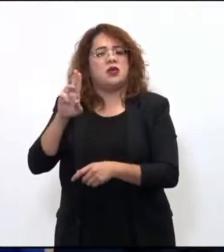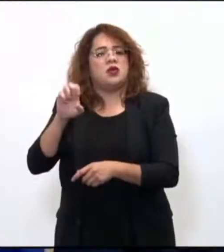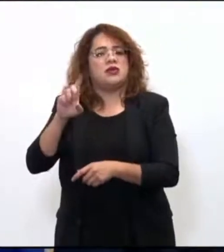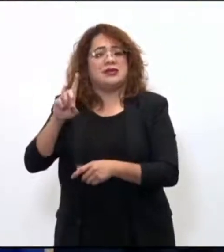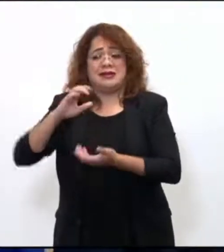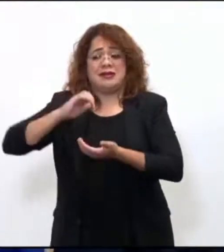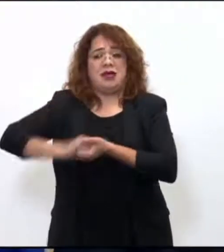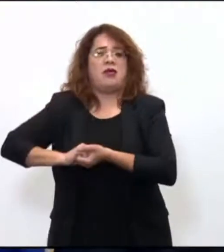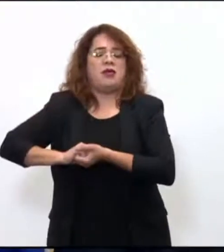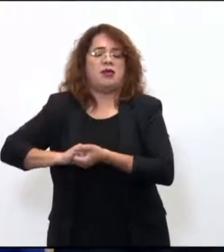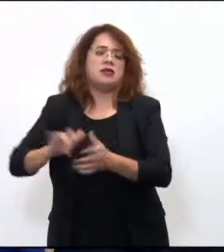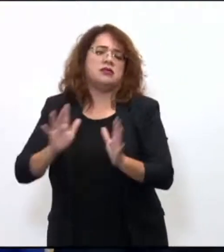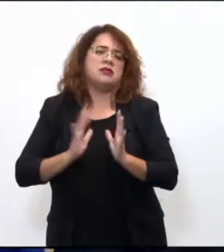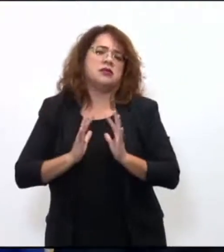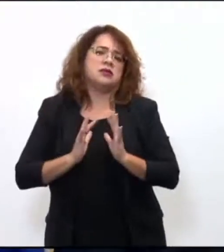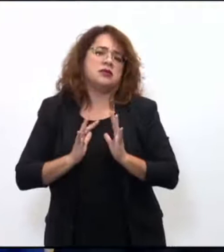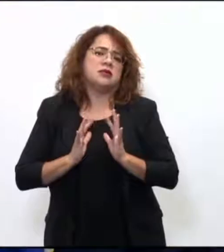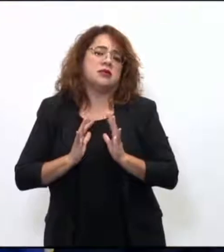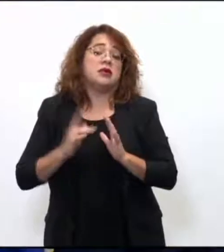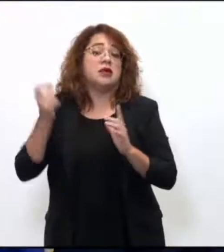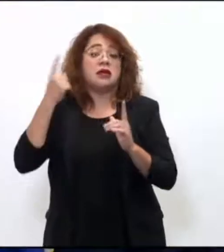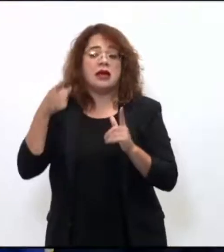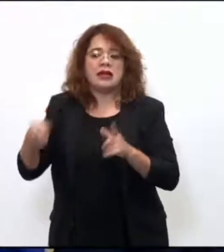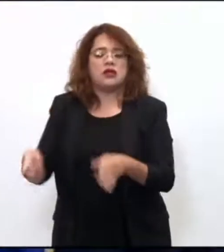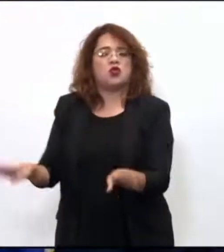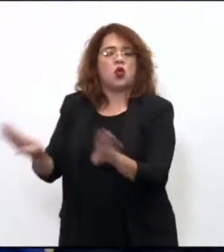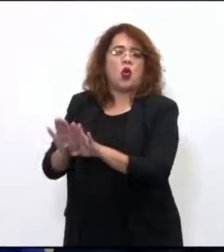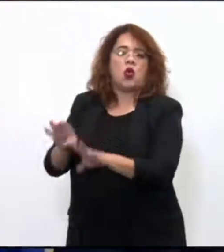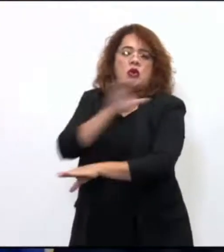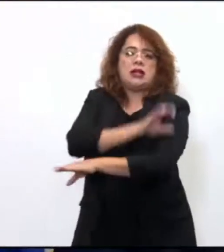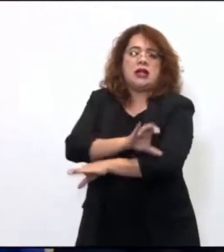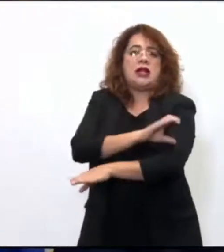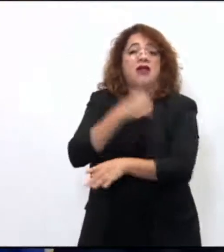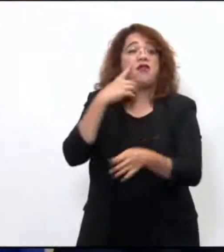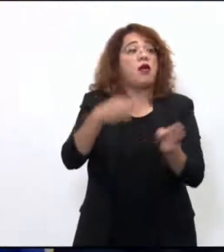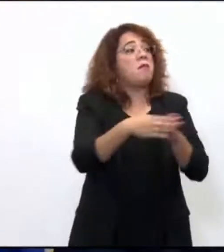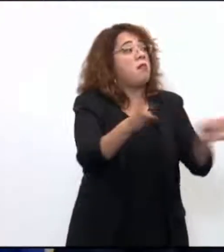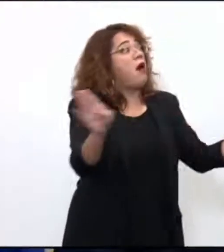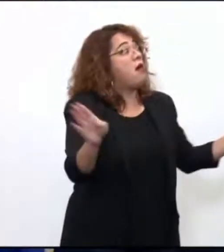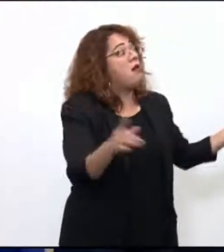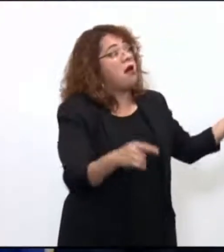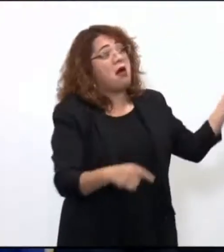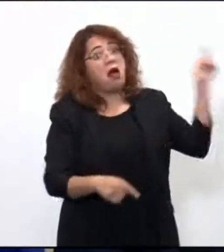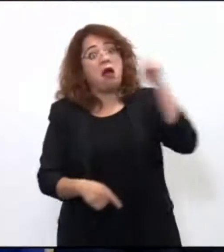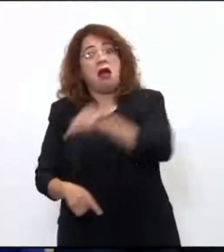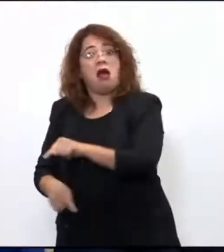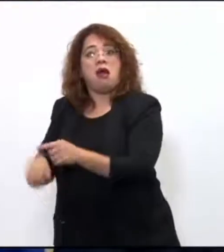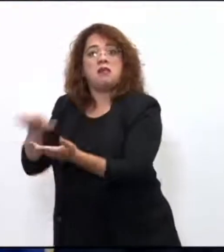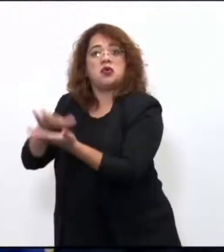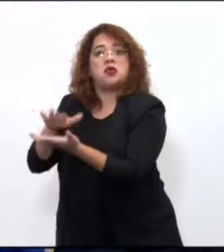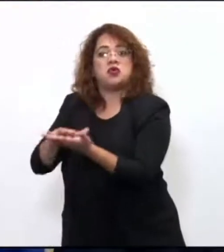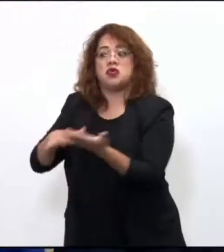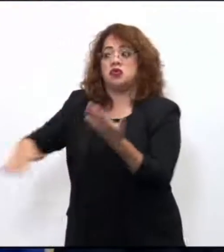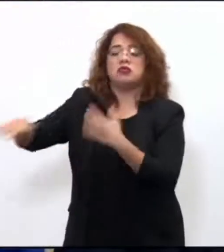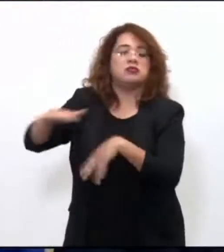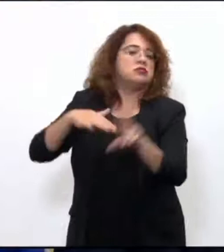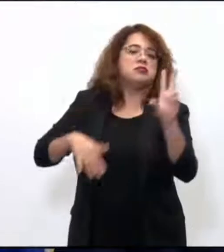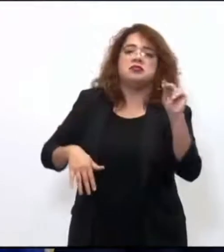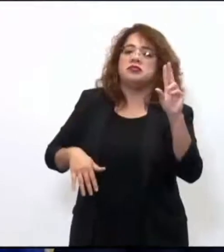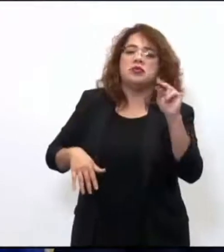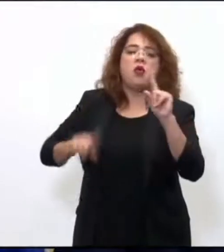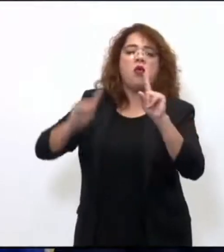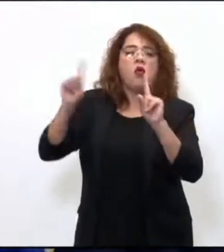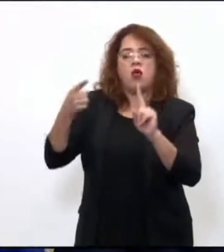escuelas. No estarán abiertas al público. El distrito enviará más información sobre este